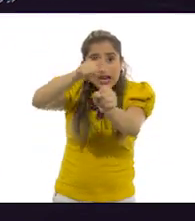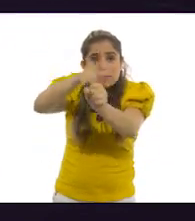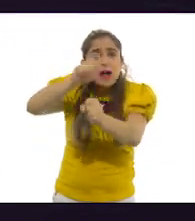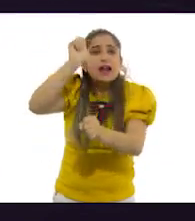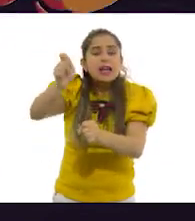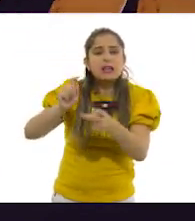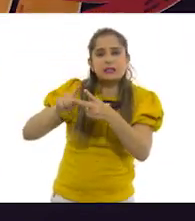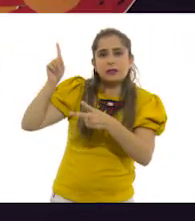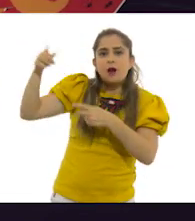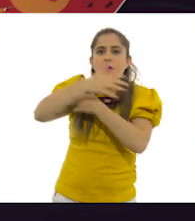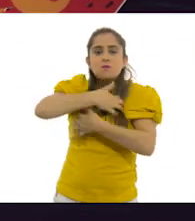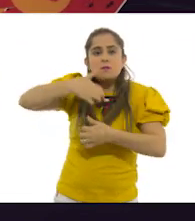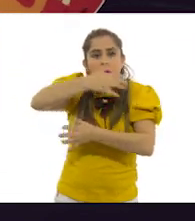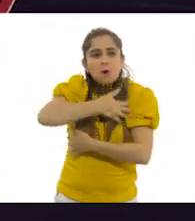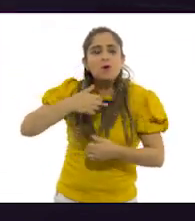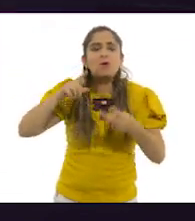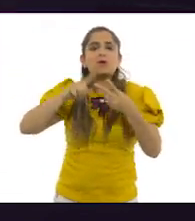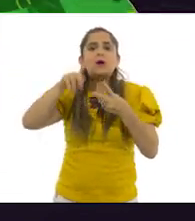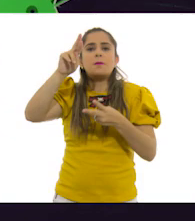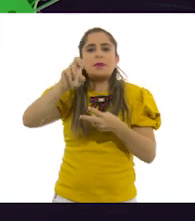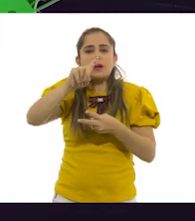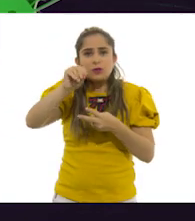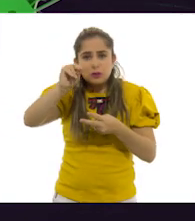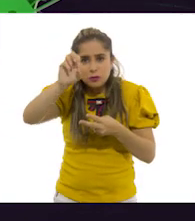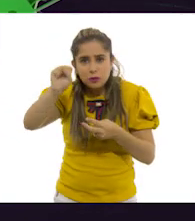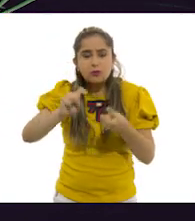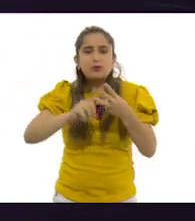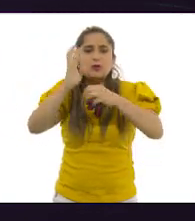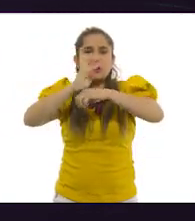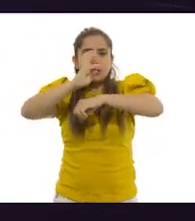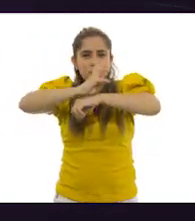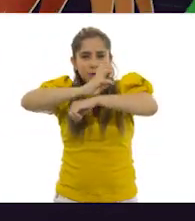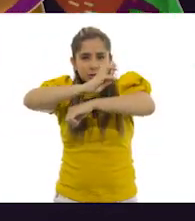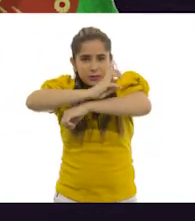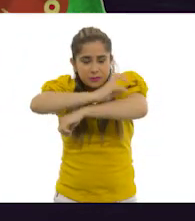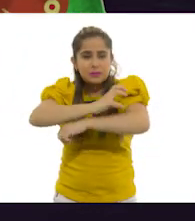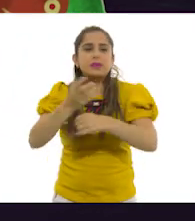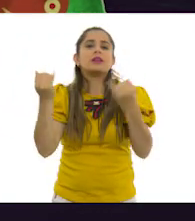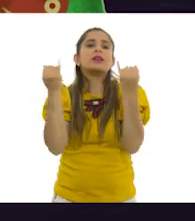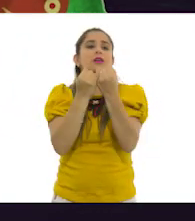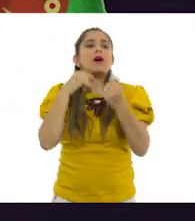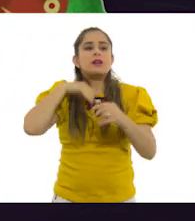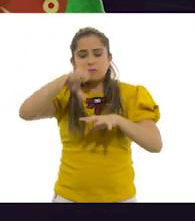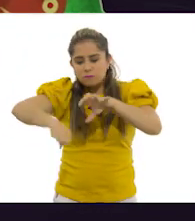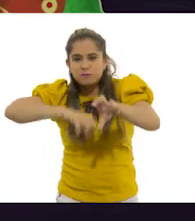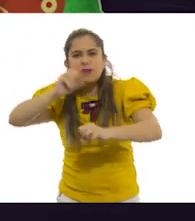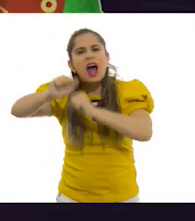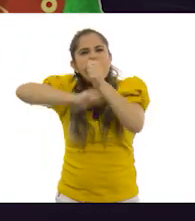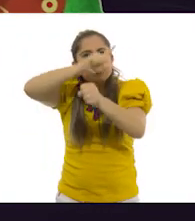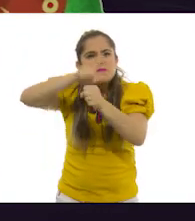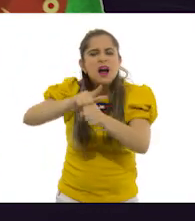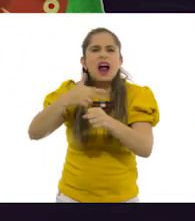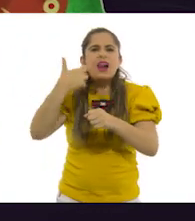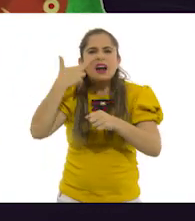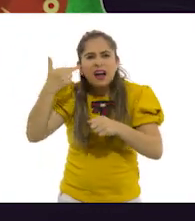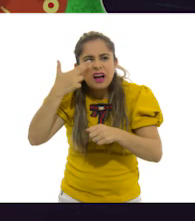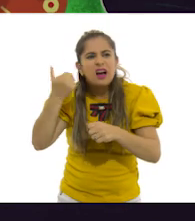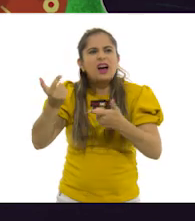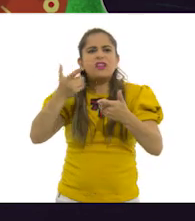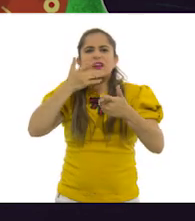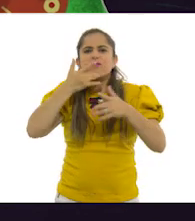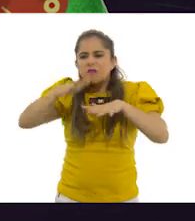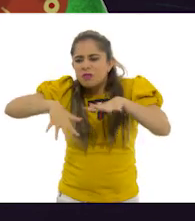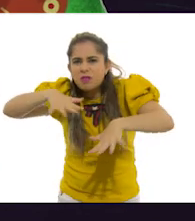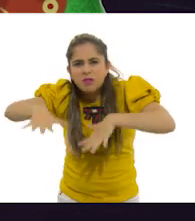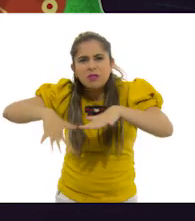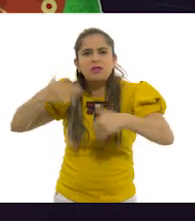y aulladores, perezosos y puercoespines, aunque también atrapo reptiles y aves más pequeñas que